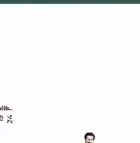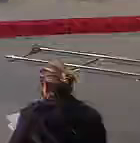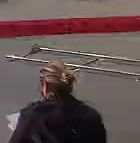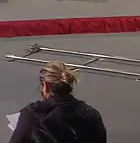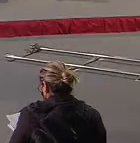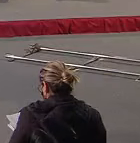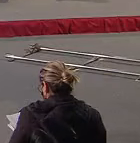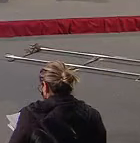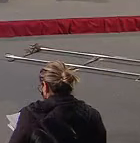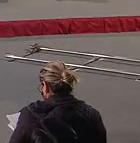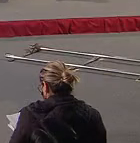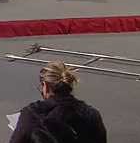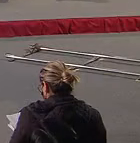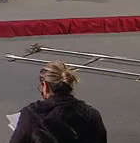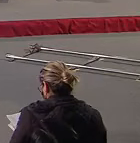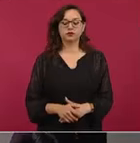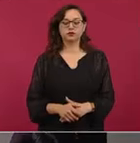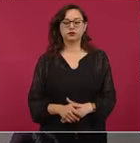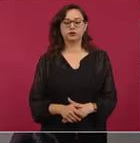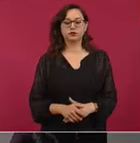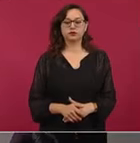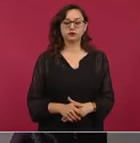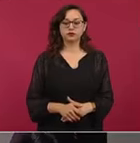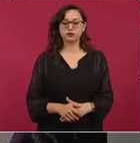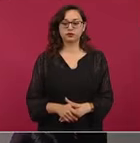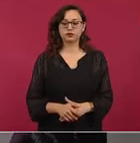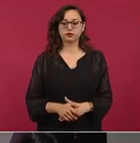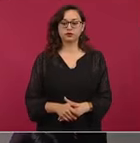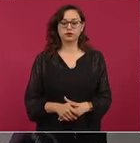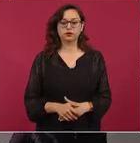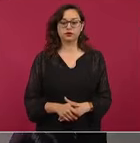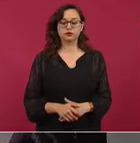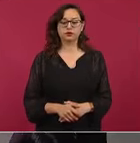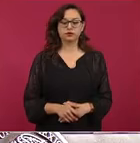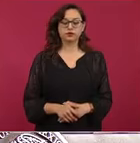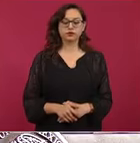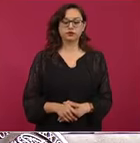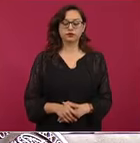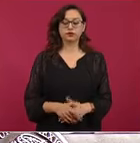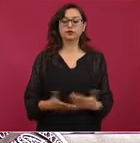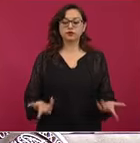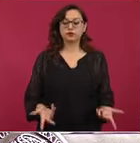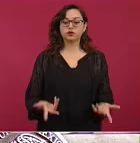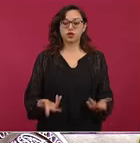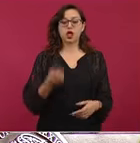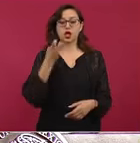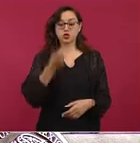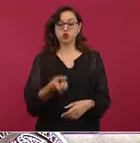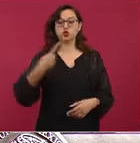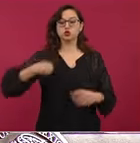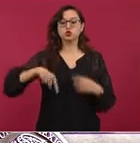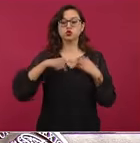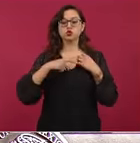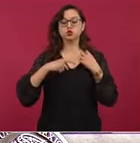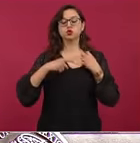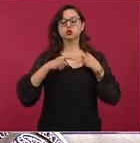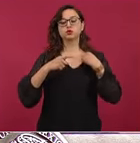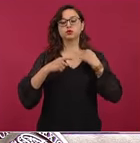la preocupación de que en las escuelas pudiera haber brotes, pudiera haber grandes contagios. Por eso hicimos este monitoreo